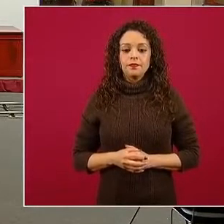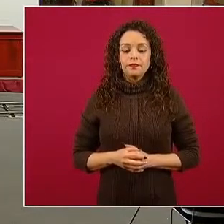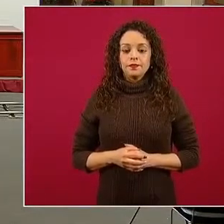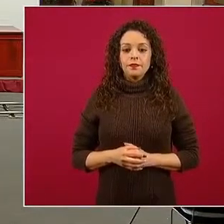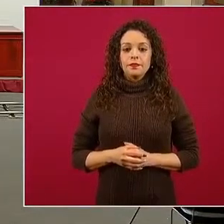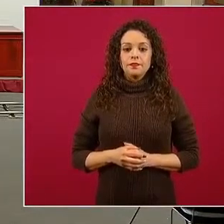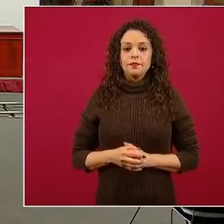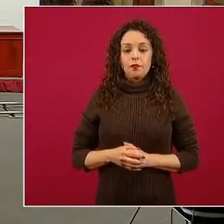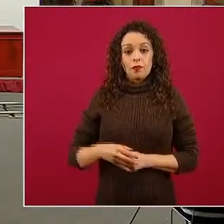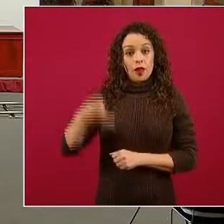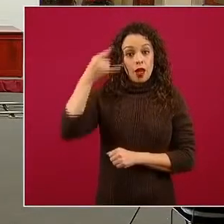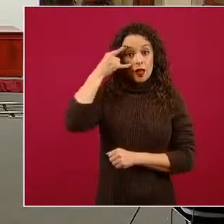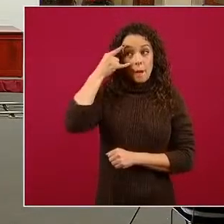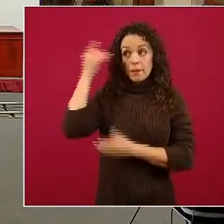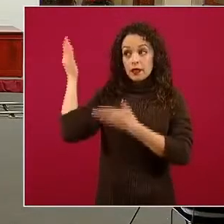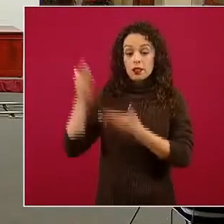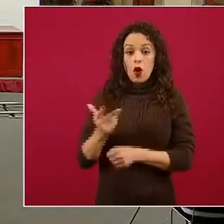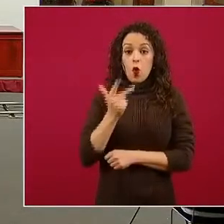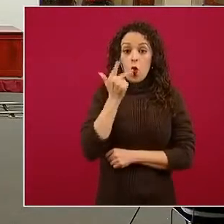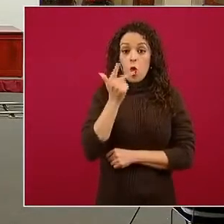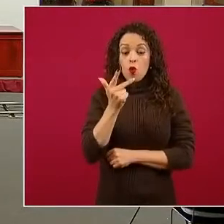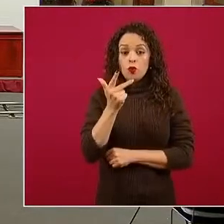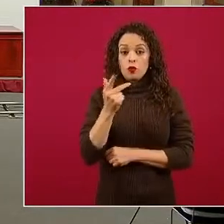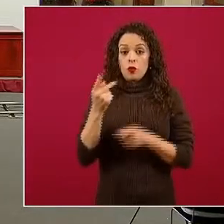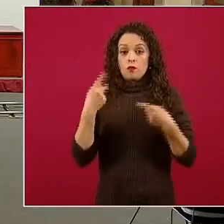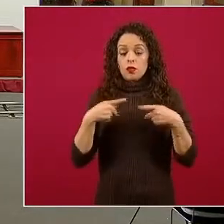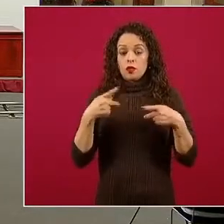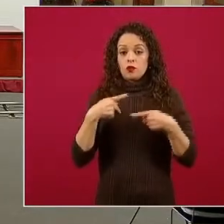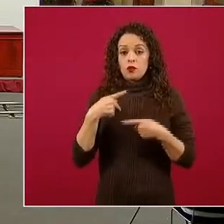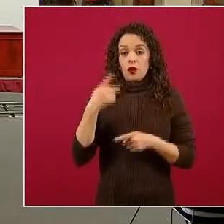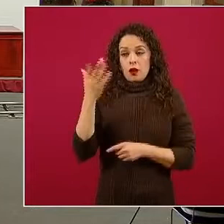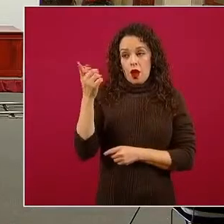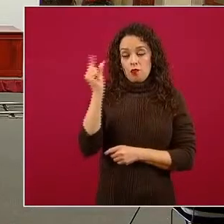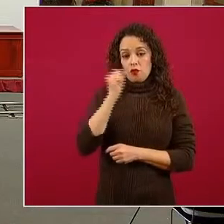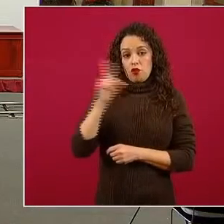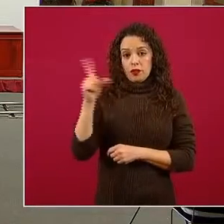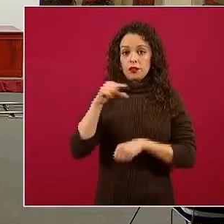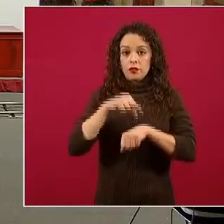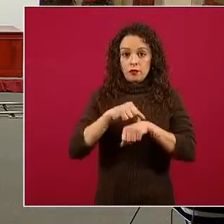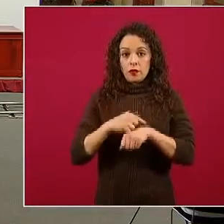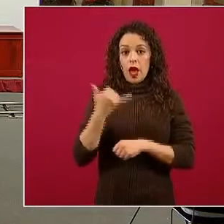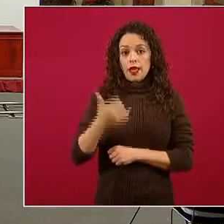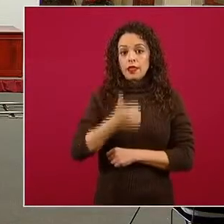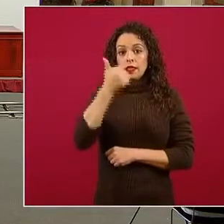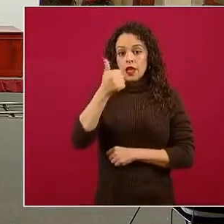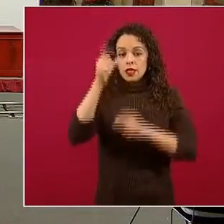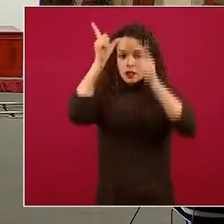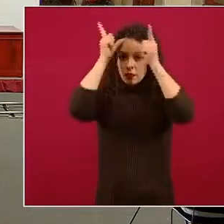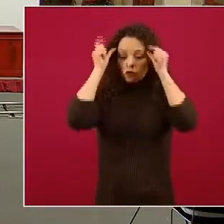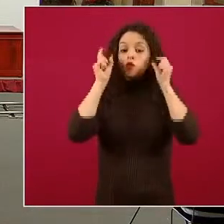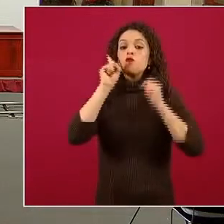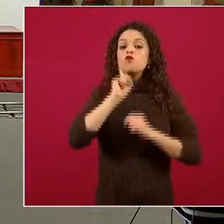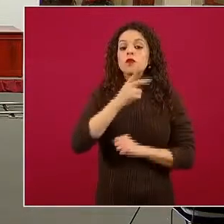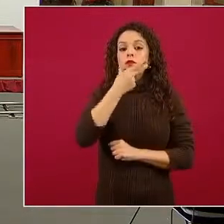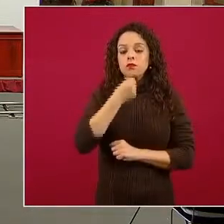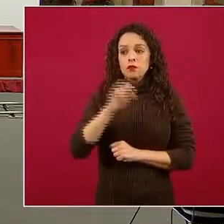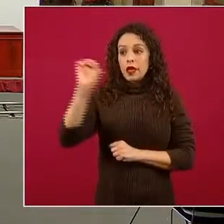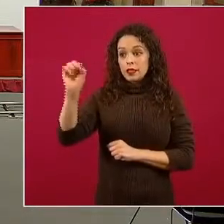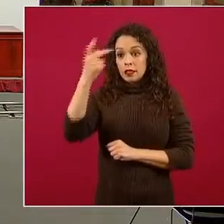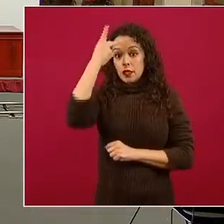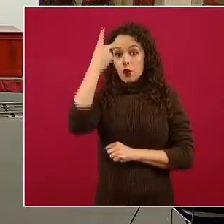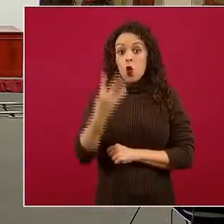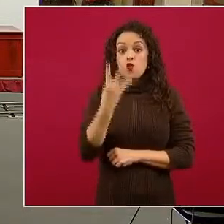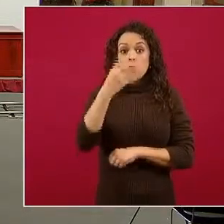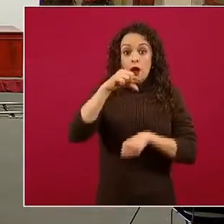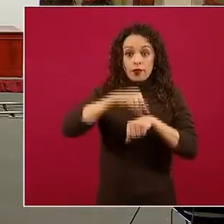De Campeche llegaron 8 profesionales de la rama médica y 6 enfermeros y enfermeras. De San Luis Potosí, 4